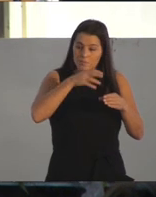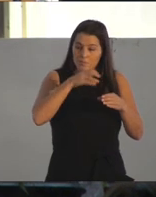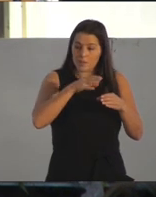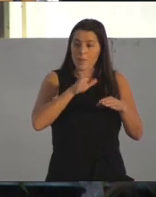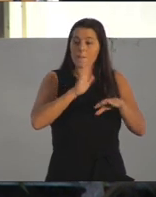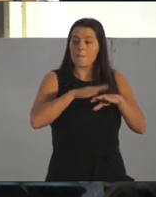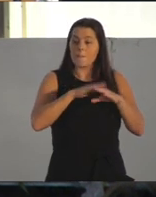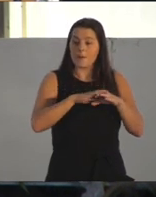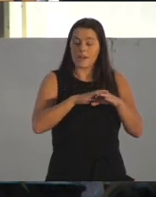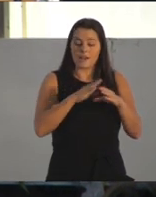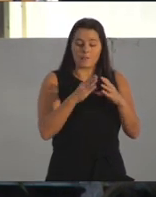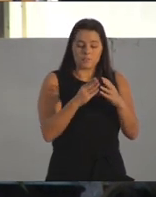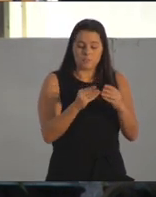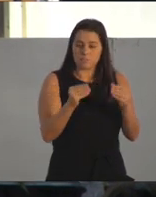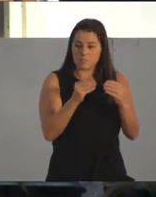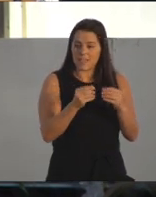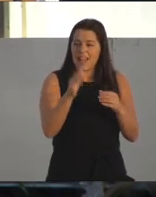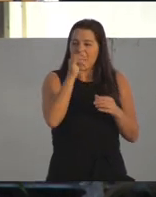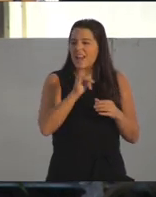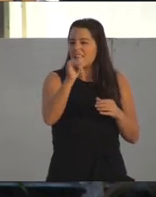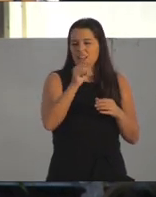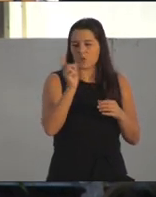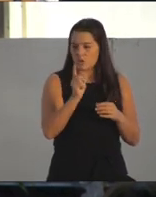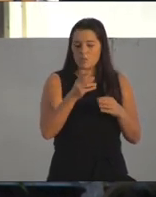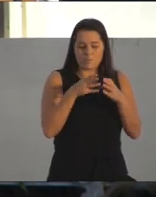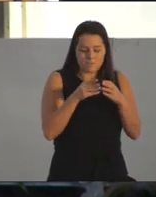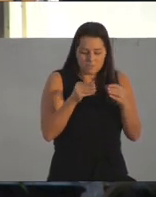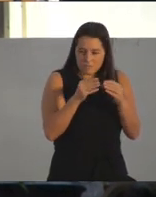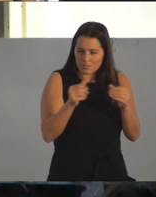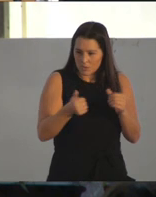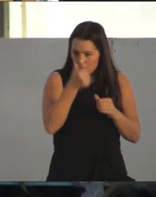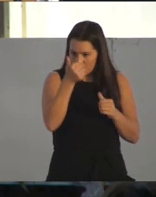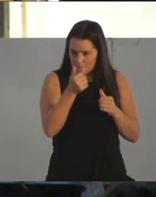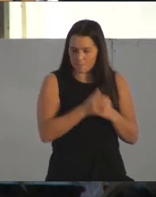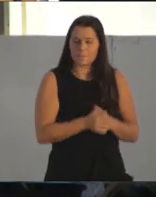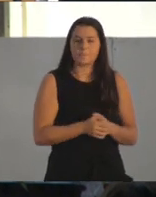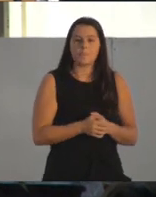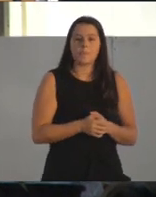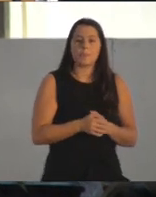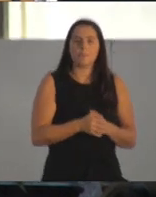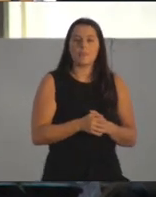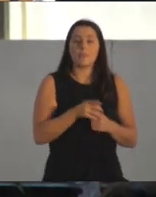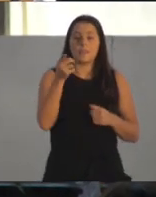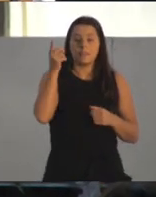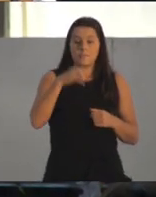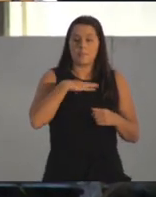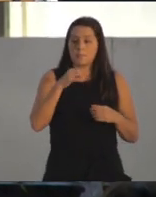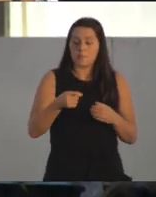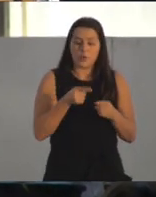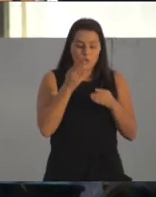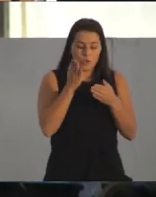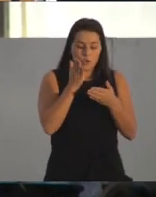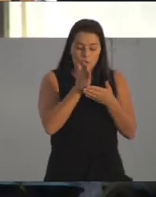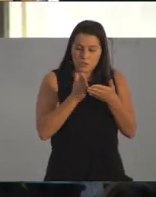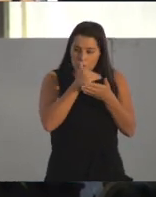Podría ser un puré de patata o pueden ser los aglutinantes que hay en el mercado. Y lo otro que hacemos es fraccionarlos, hacerlos pequeñitos, pues